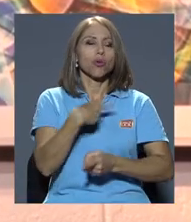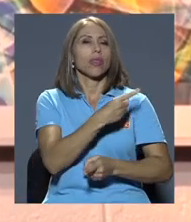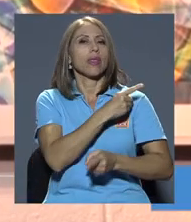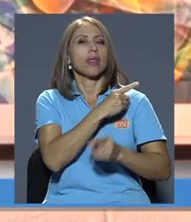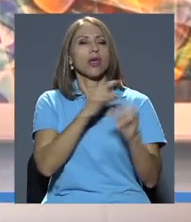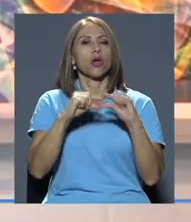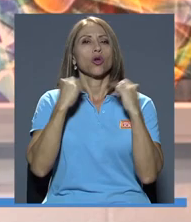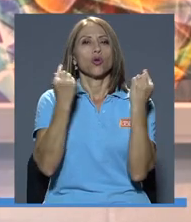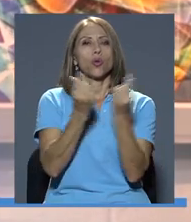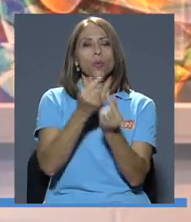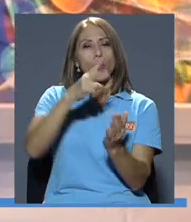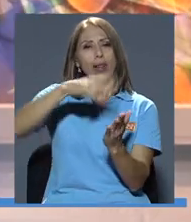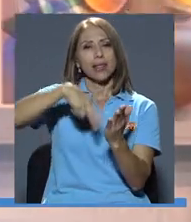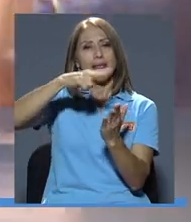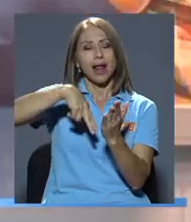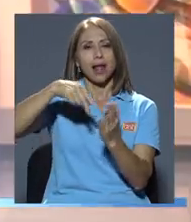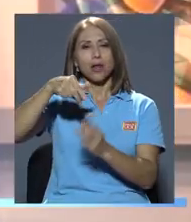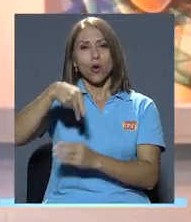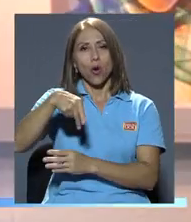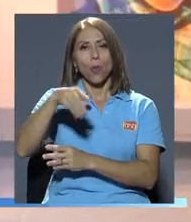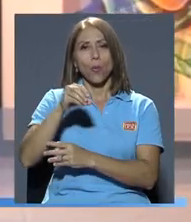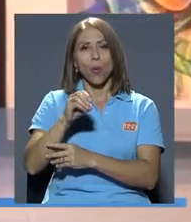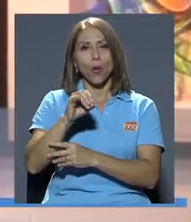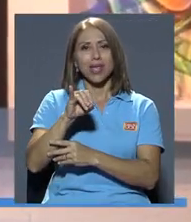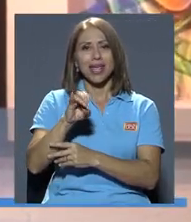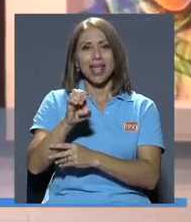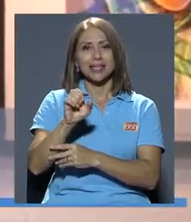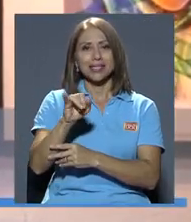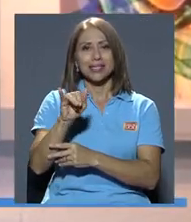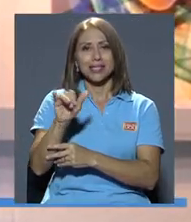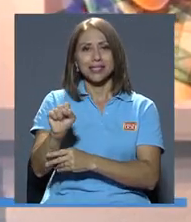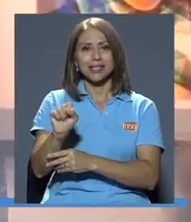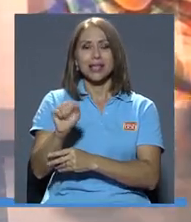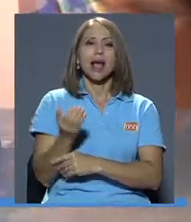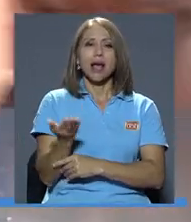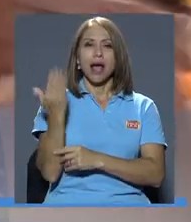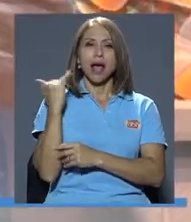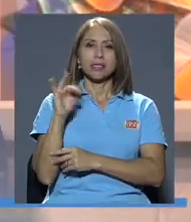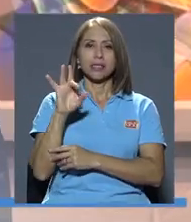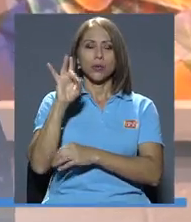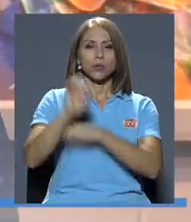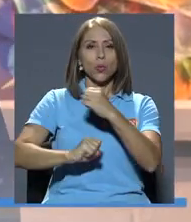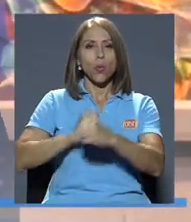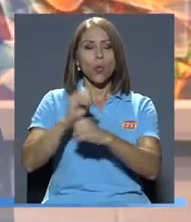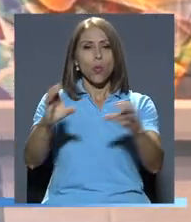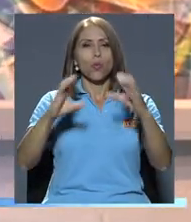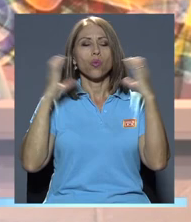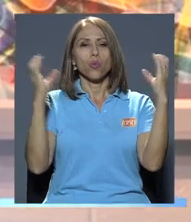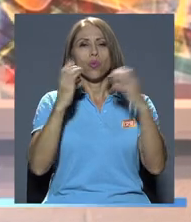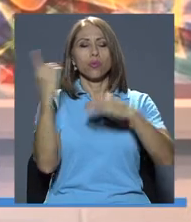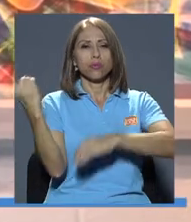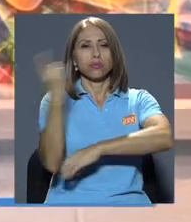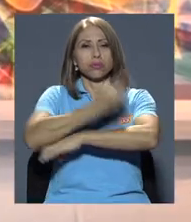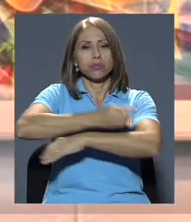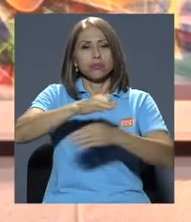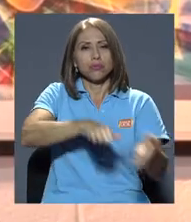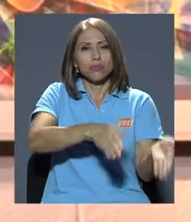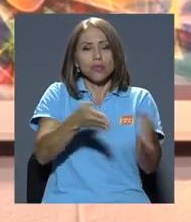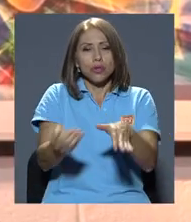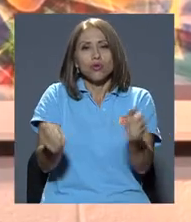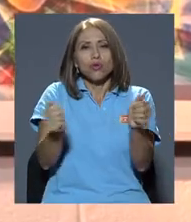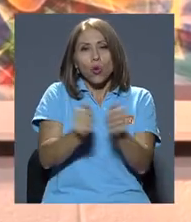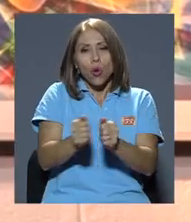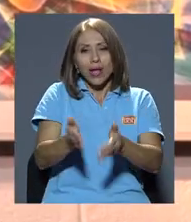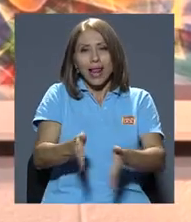literario Poiesis y desde hace 8 años celebramos el Día de los Muertos con el altar de